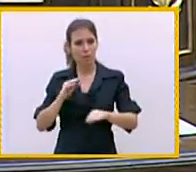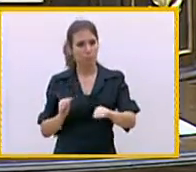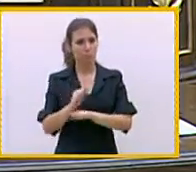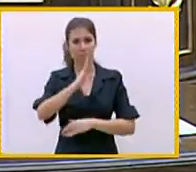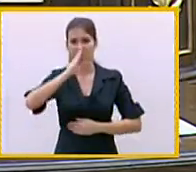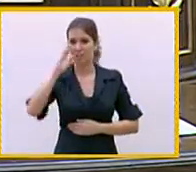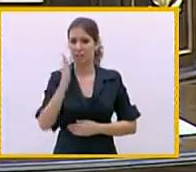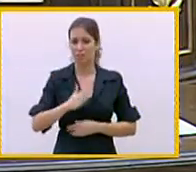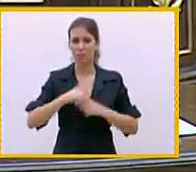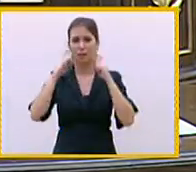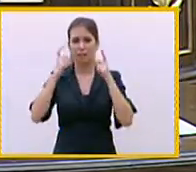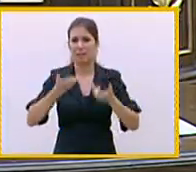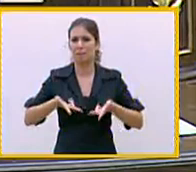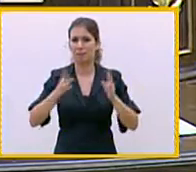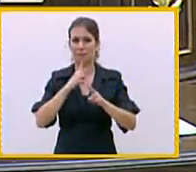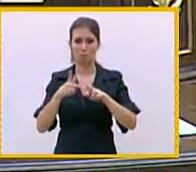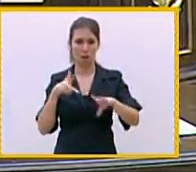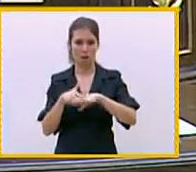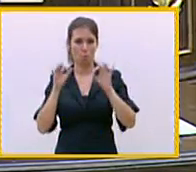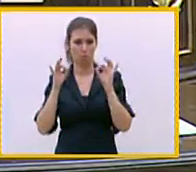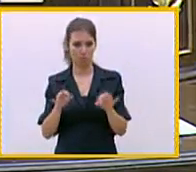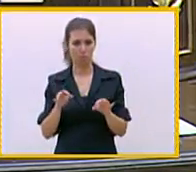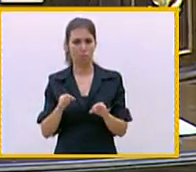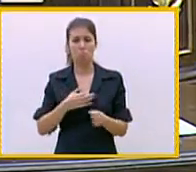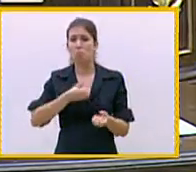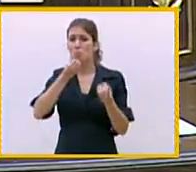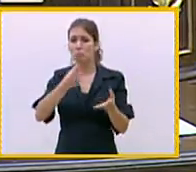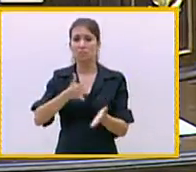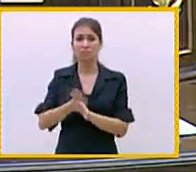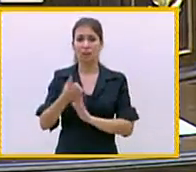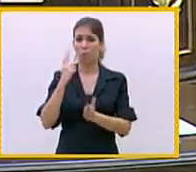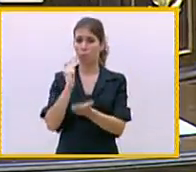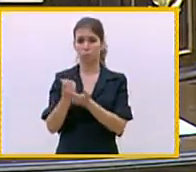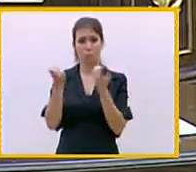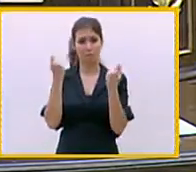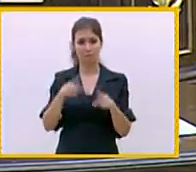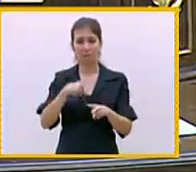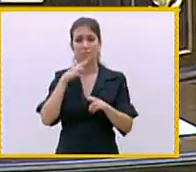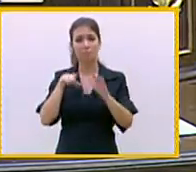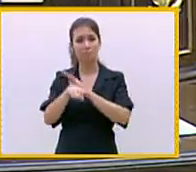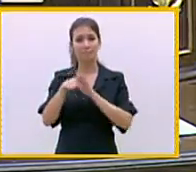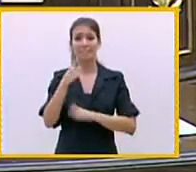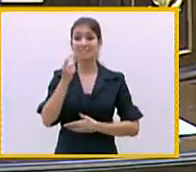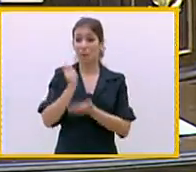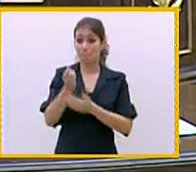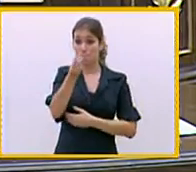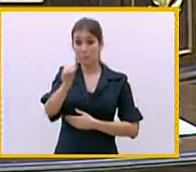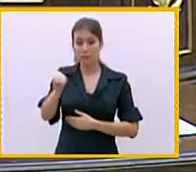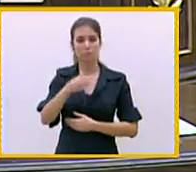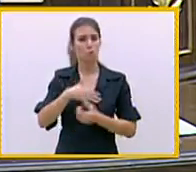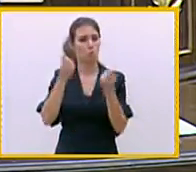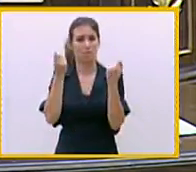la libertad de amortización, al declarar exentas las operaciones de ampliación de capital, al mejorar el